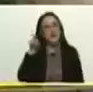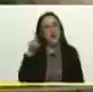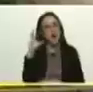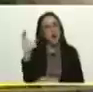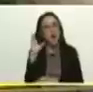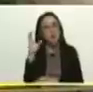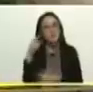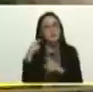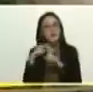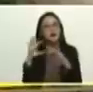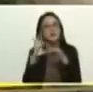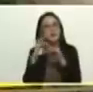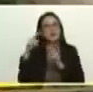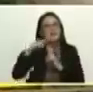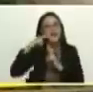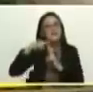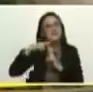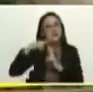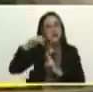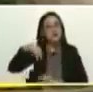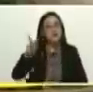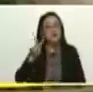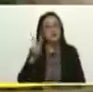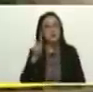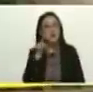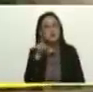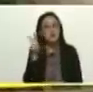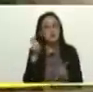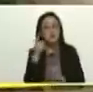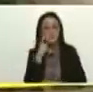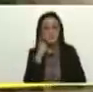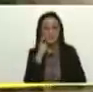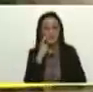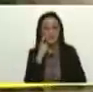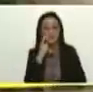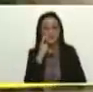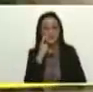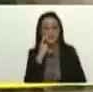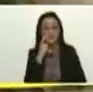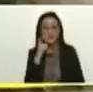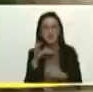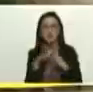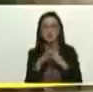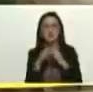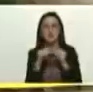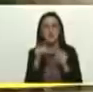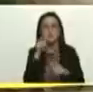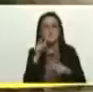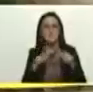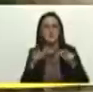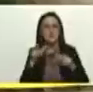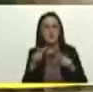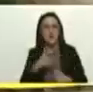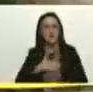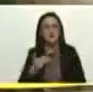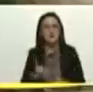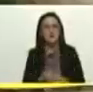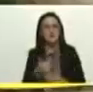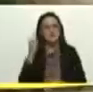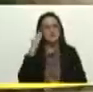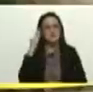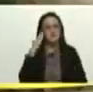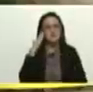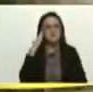estado Táchira. Eso está pendiente y todo el mundo lo quiere porque sabe que va a